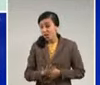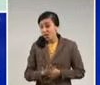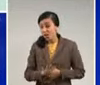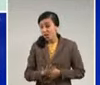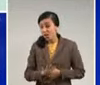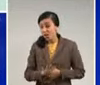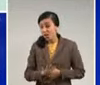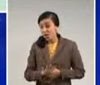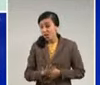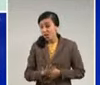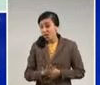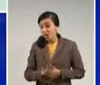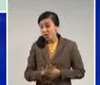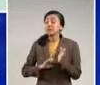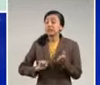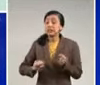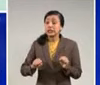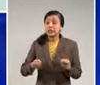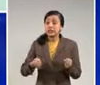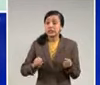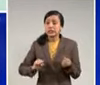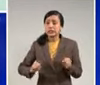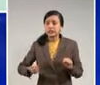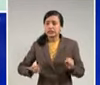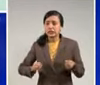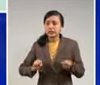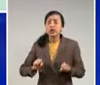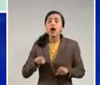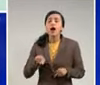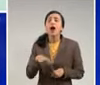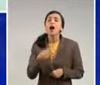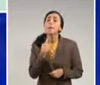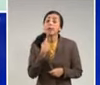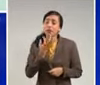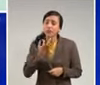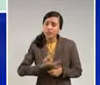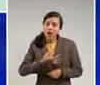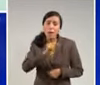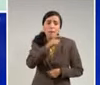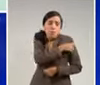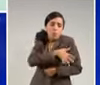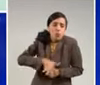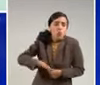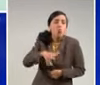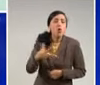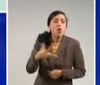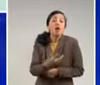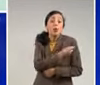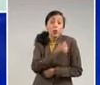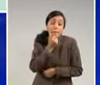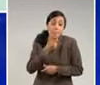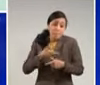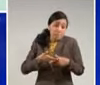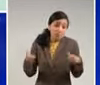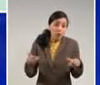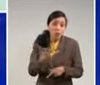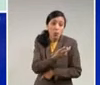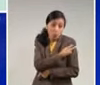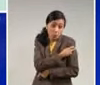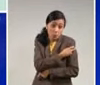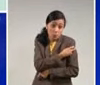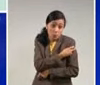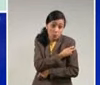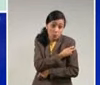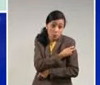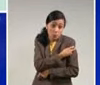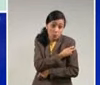más restrictivas para lograr que se vacunen por un lado el mayor porciento de población y que se